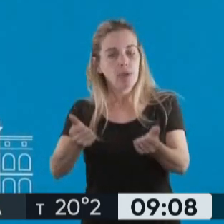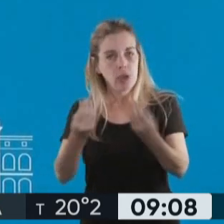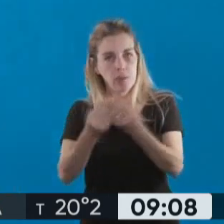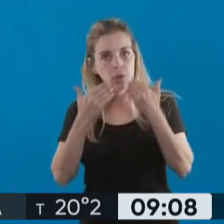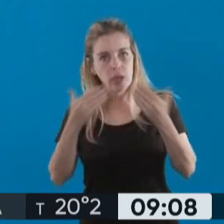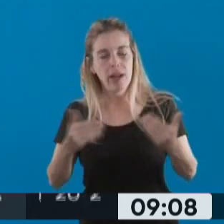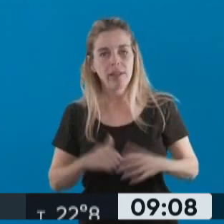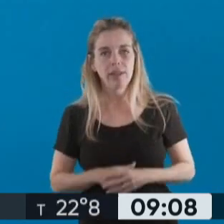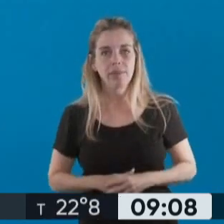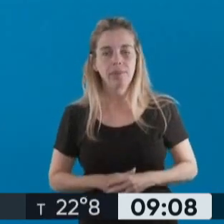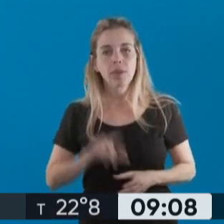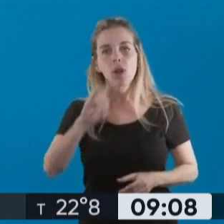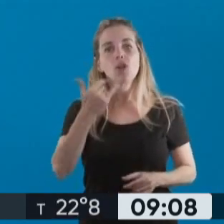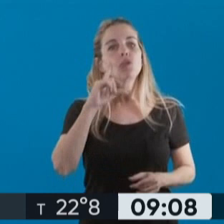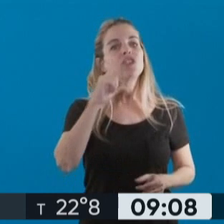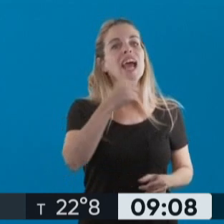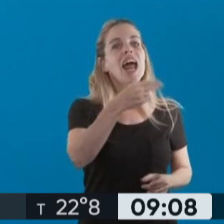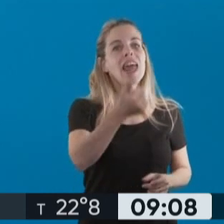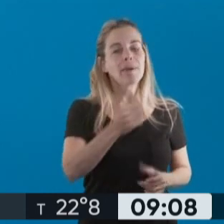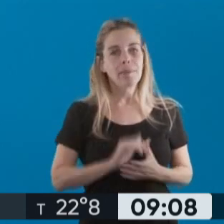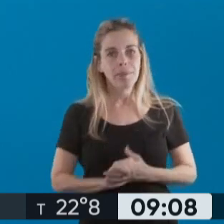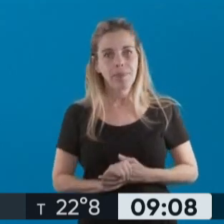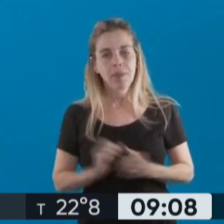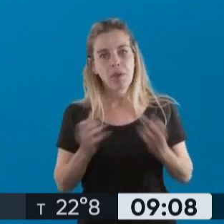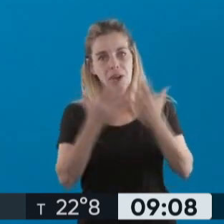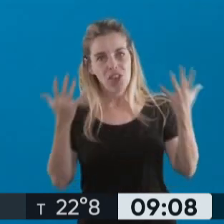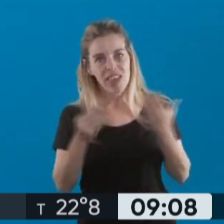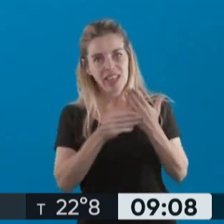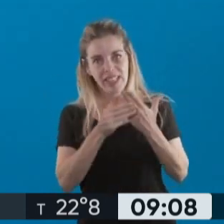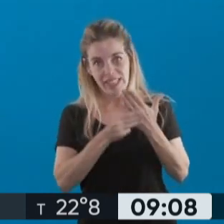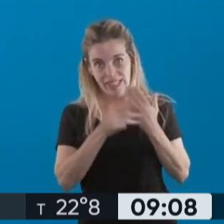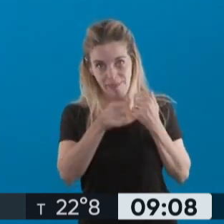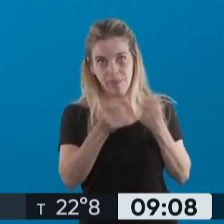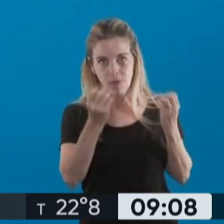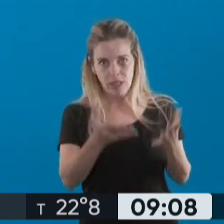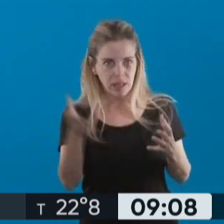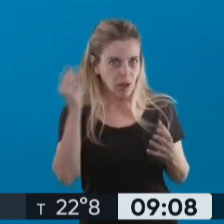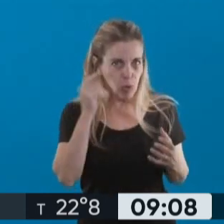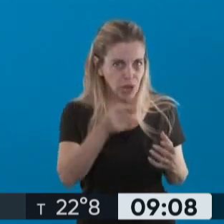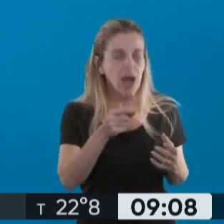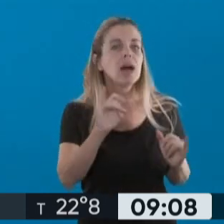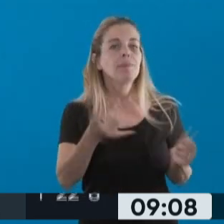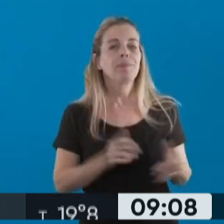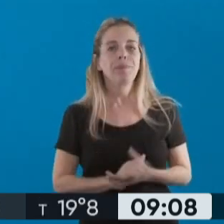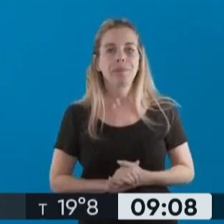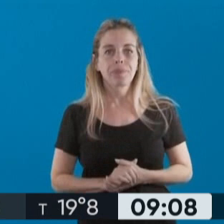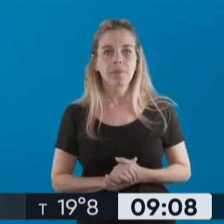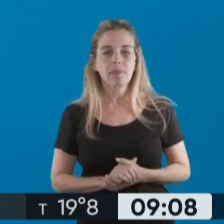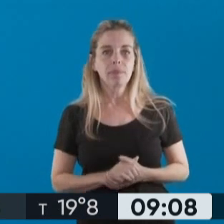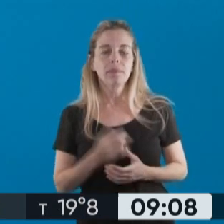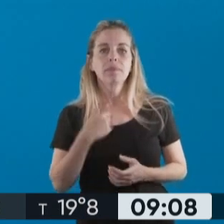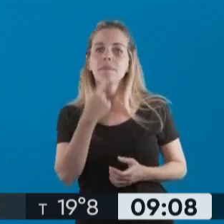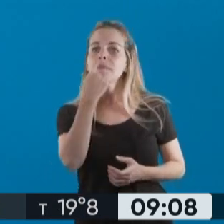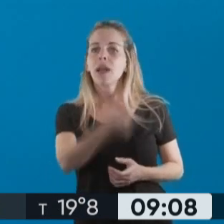gracias. Luciana Gesto. Buenos días, portavoz. Buen día. ¿Se escucha? Sí. Ahí está. Mi pregunta